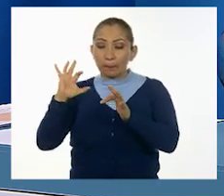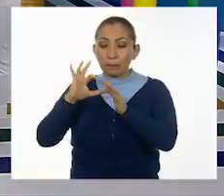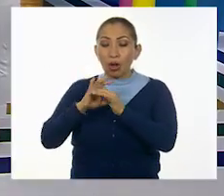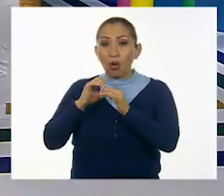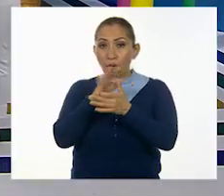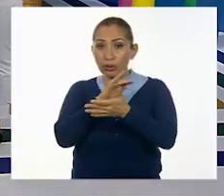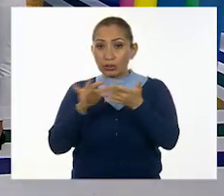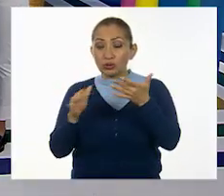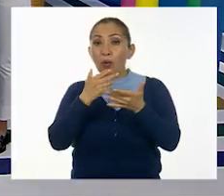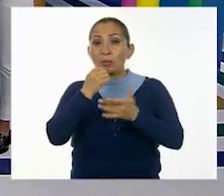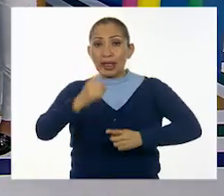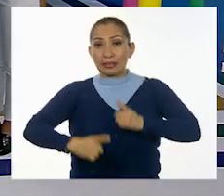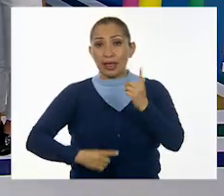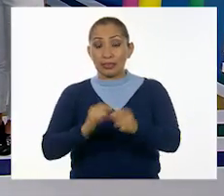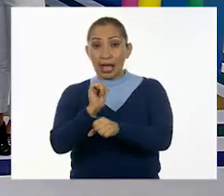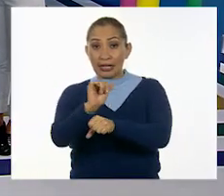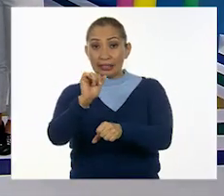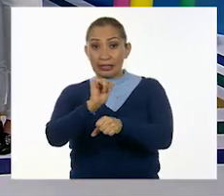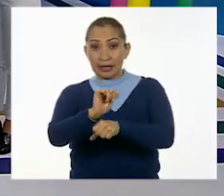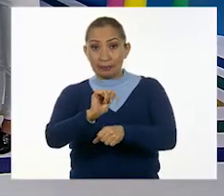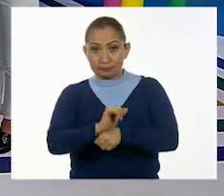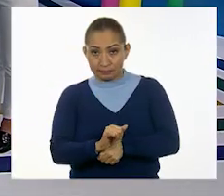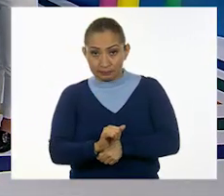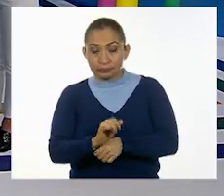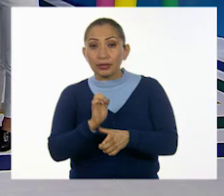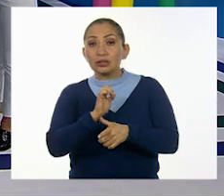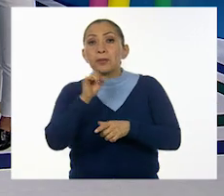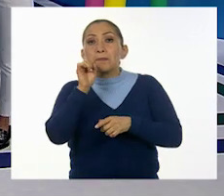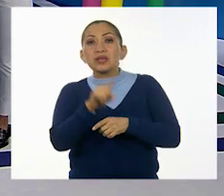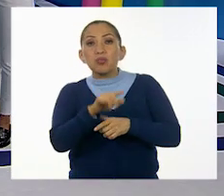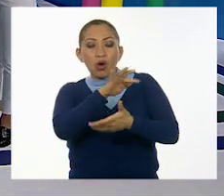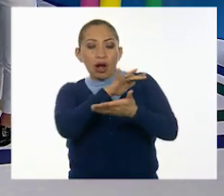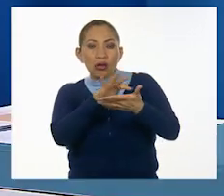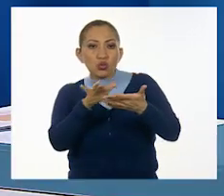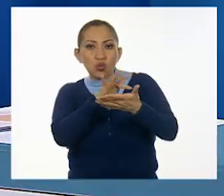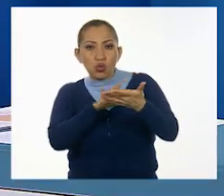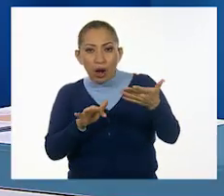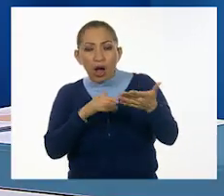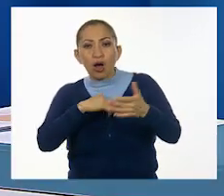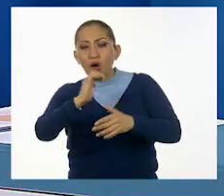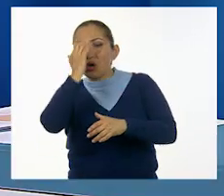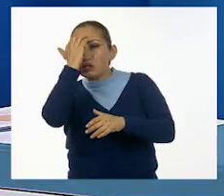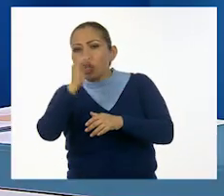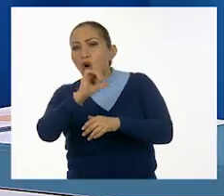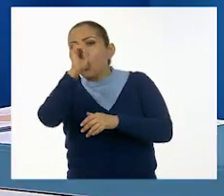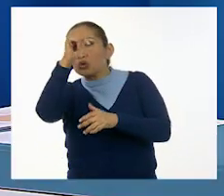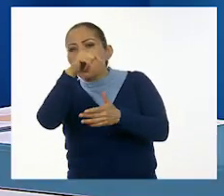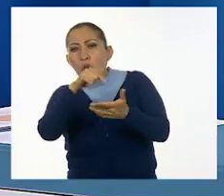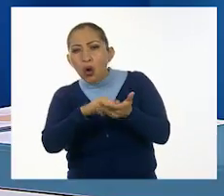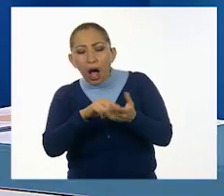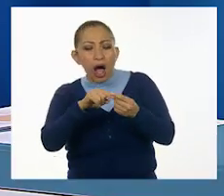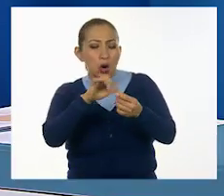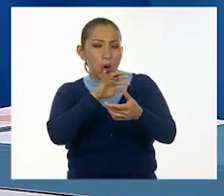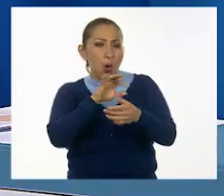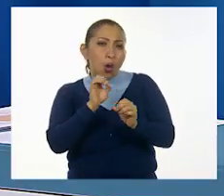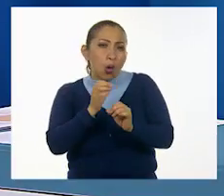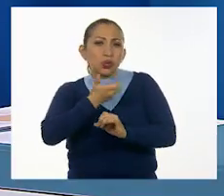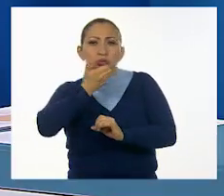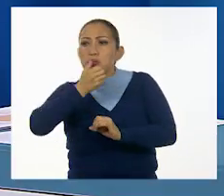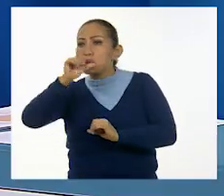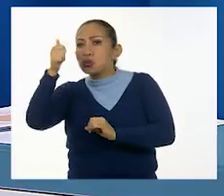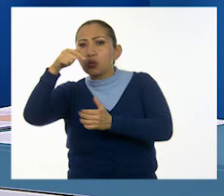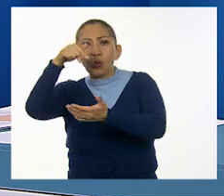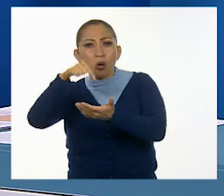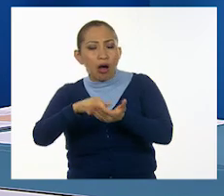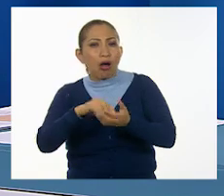un texto de un dramaturgo argentino. Y entonces es a través de la lectura que nosotros podemos conocer otros lugares, otras